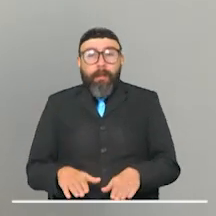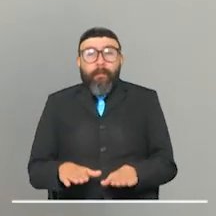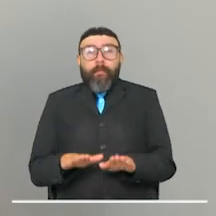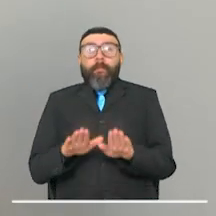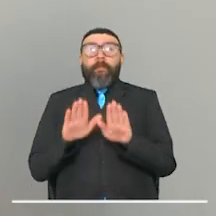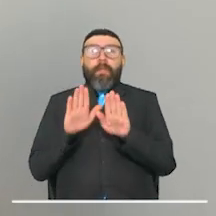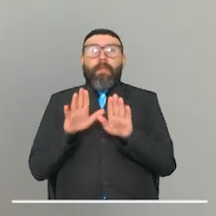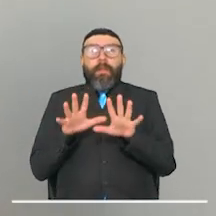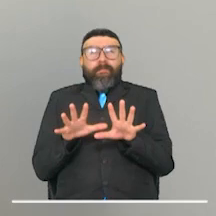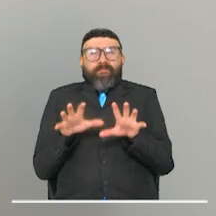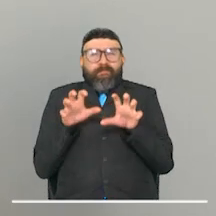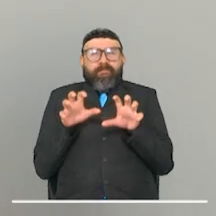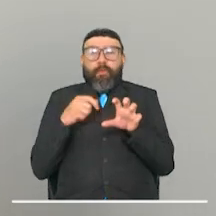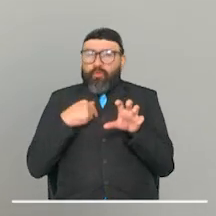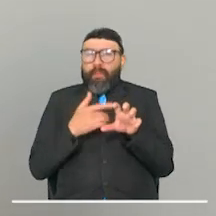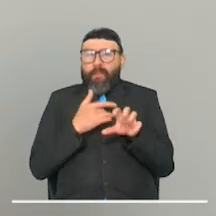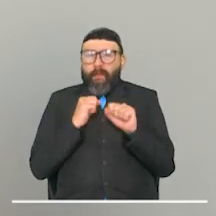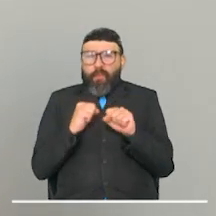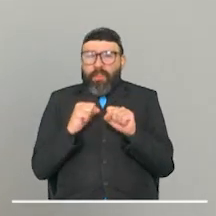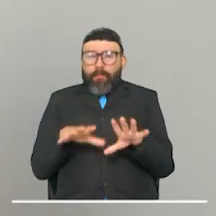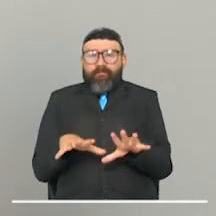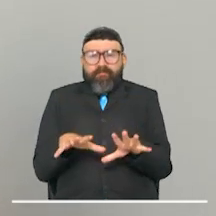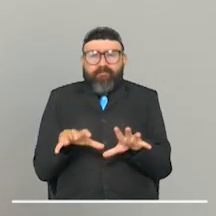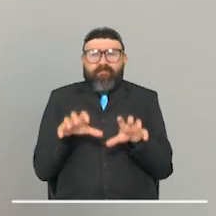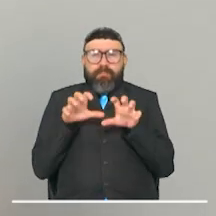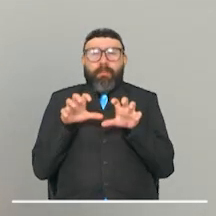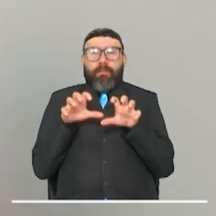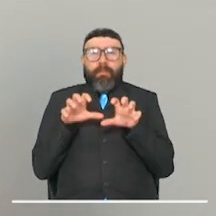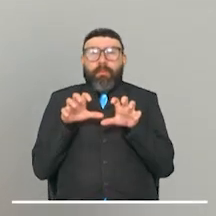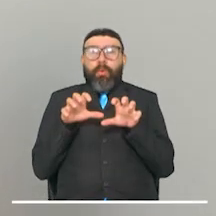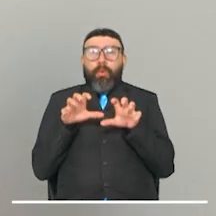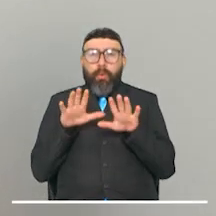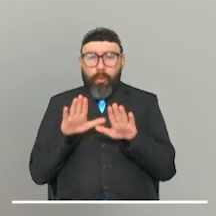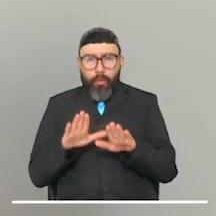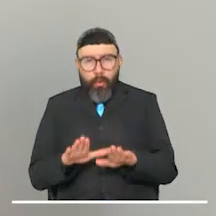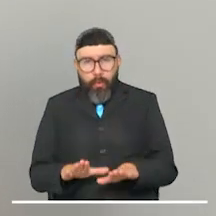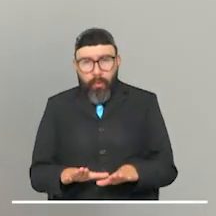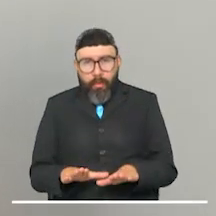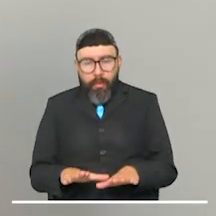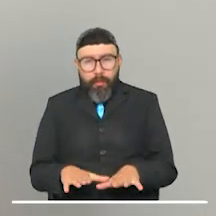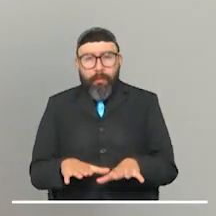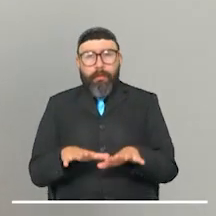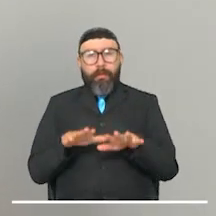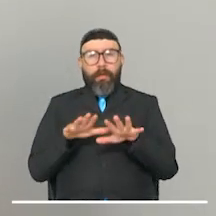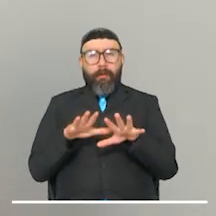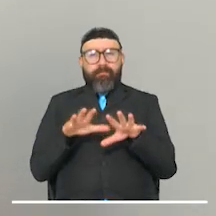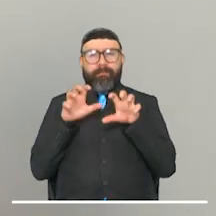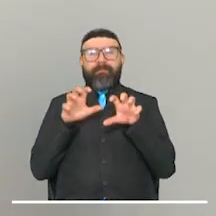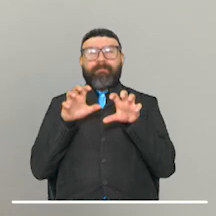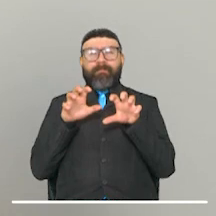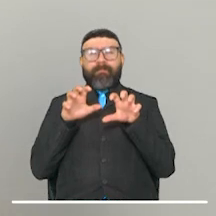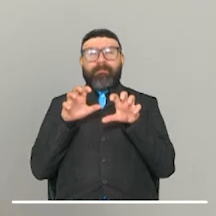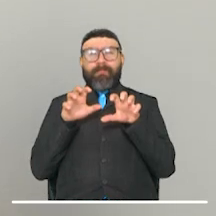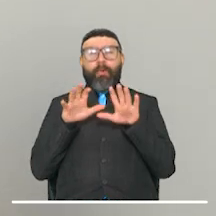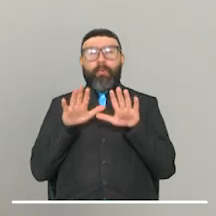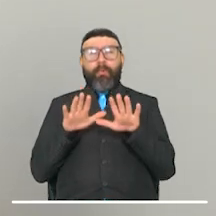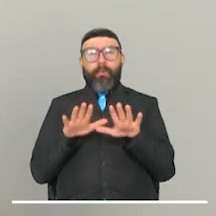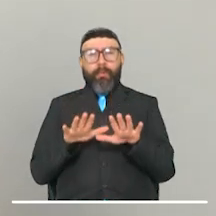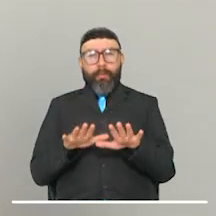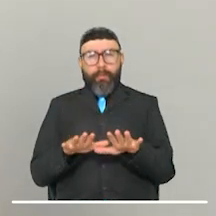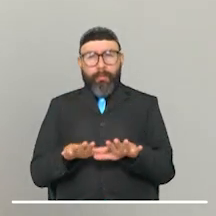proyectan las nalgas y vuelven y baja descansan y suben aprietan los glúteos descansa